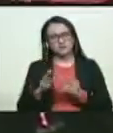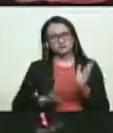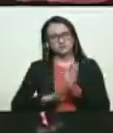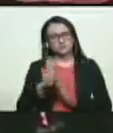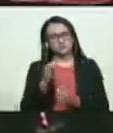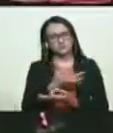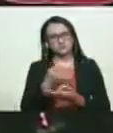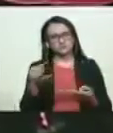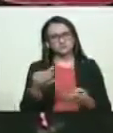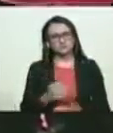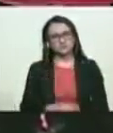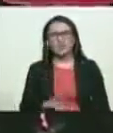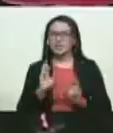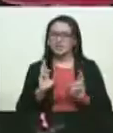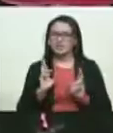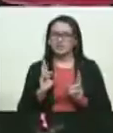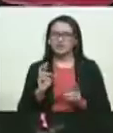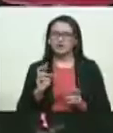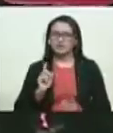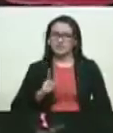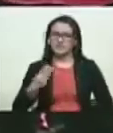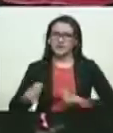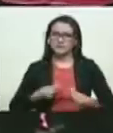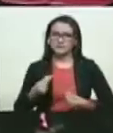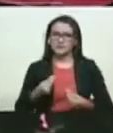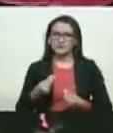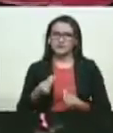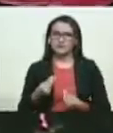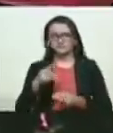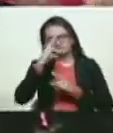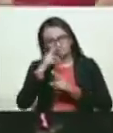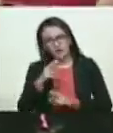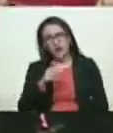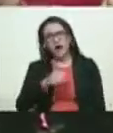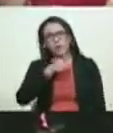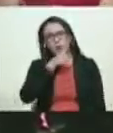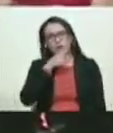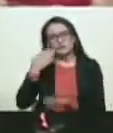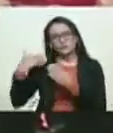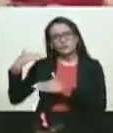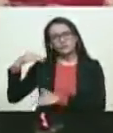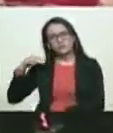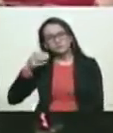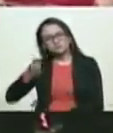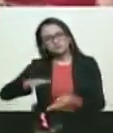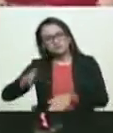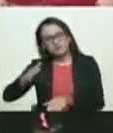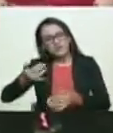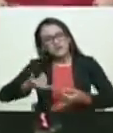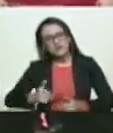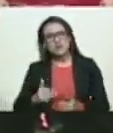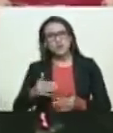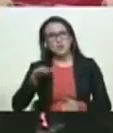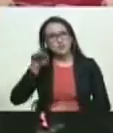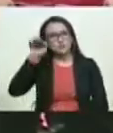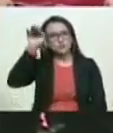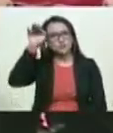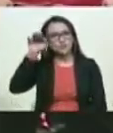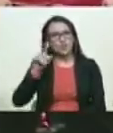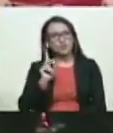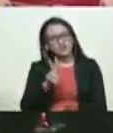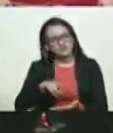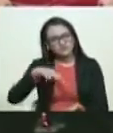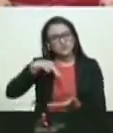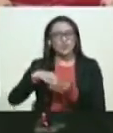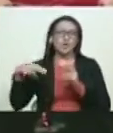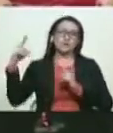tenemos que hacerlo por nuestros abuelos por nuestros ancestros por nuestros hijos tenemos que levantar